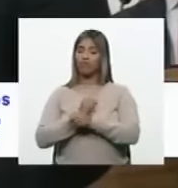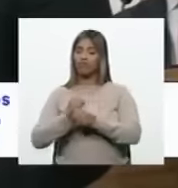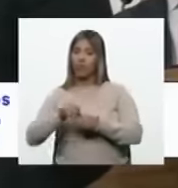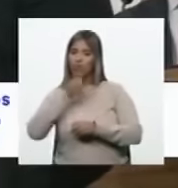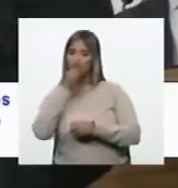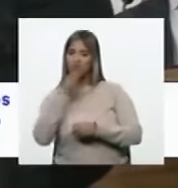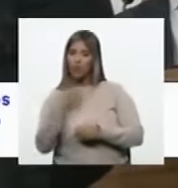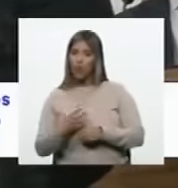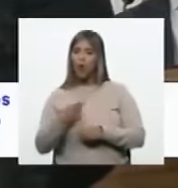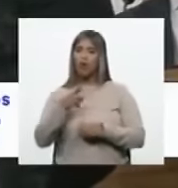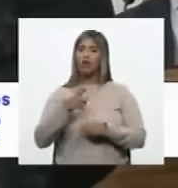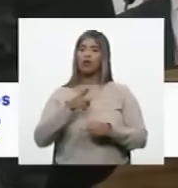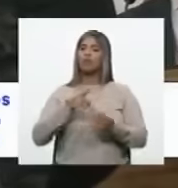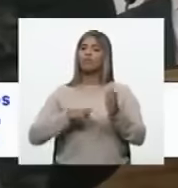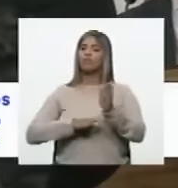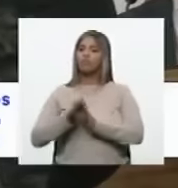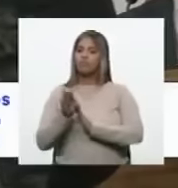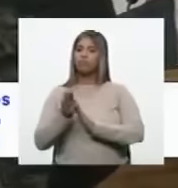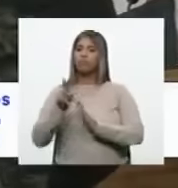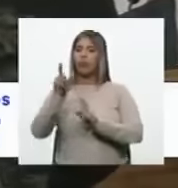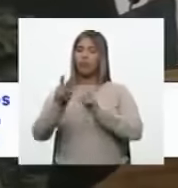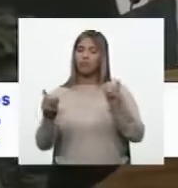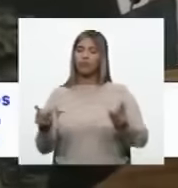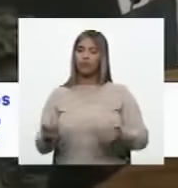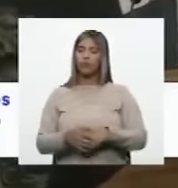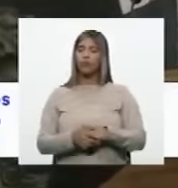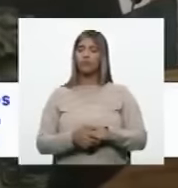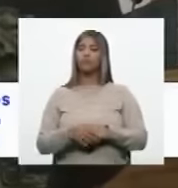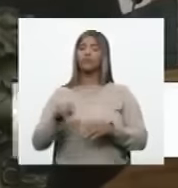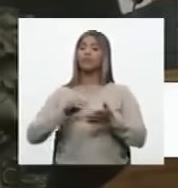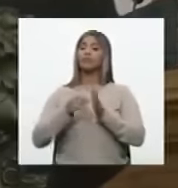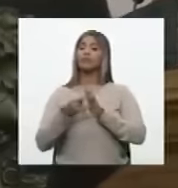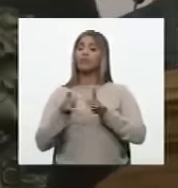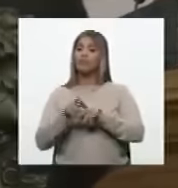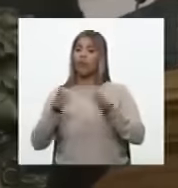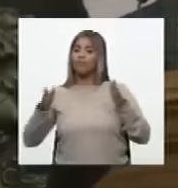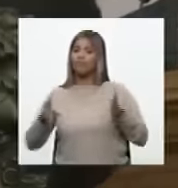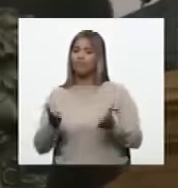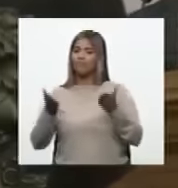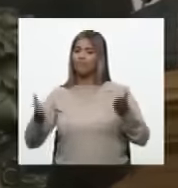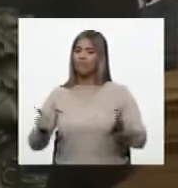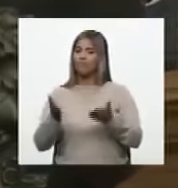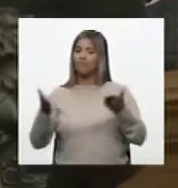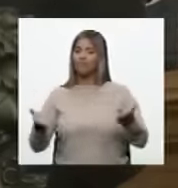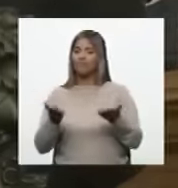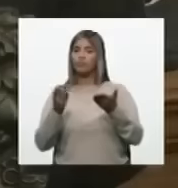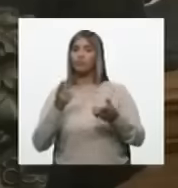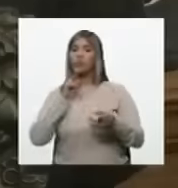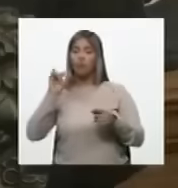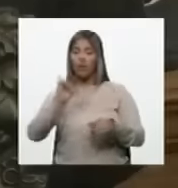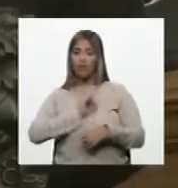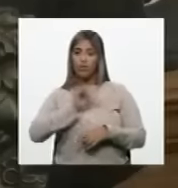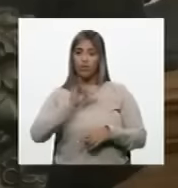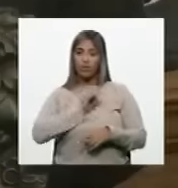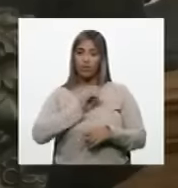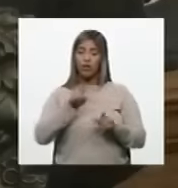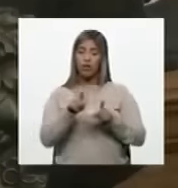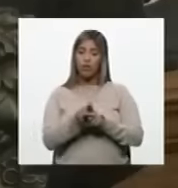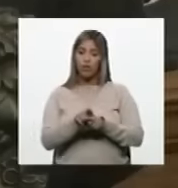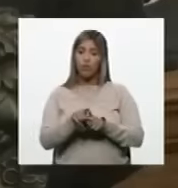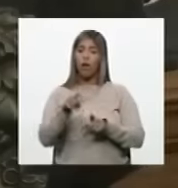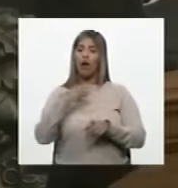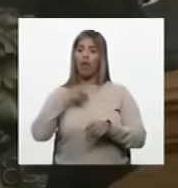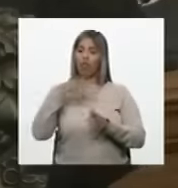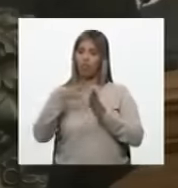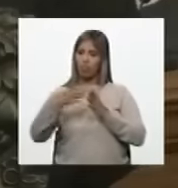gestión y fortalecer el poder popular mediante el impulso de las comunas, como entidad donde se ejerce el pleno